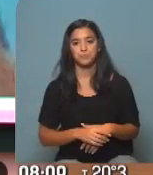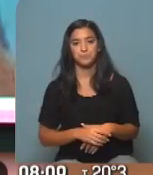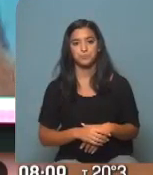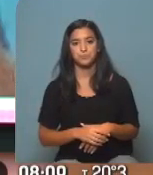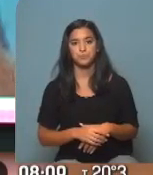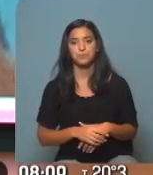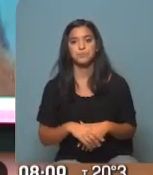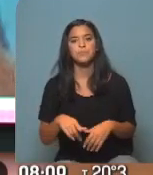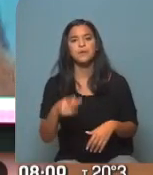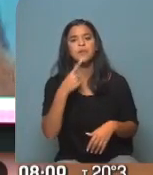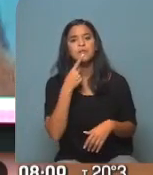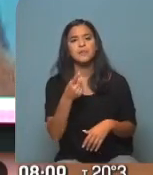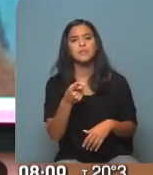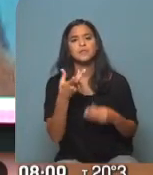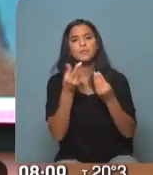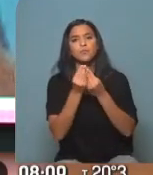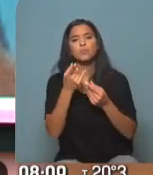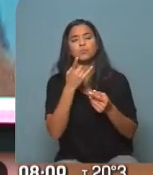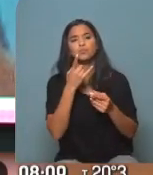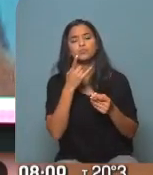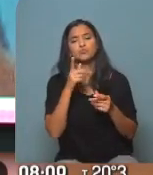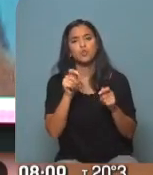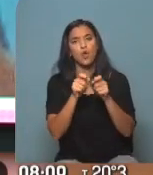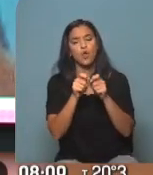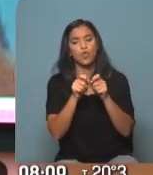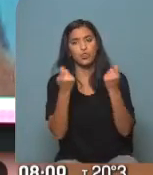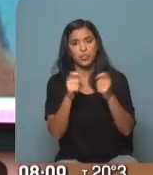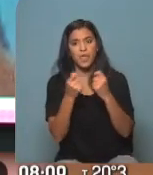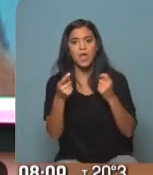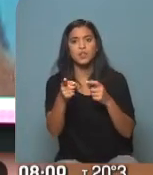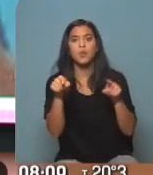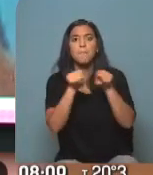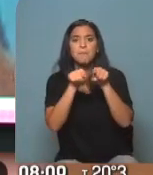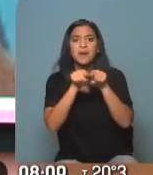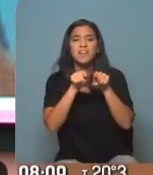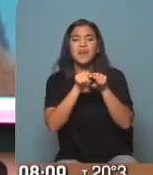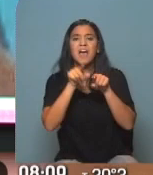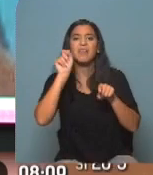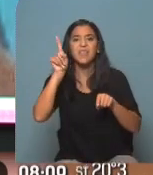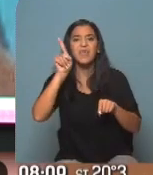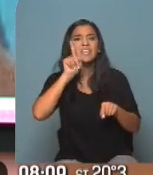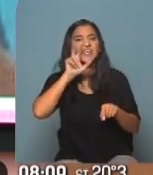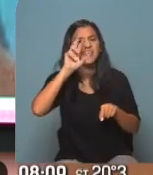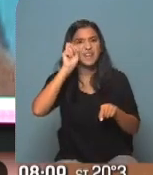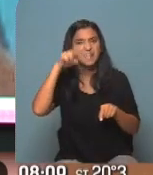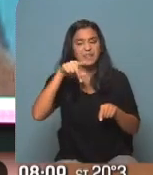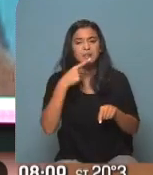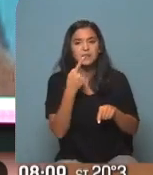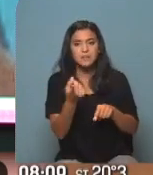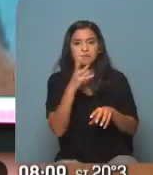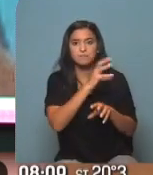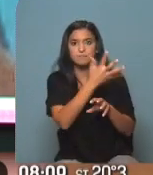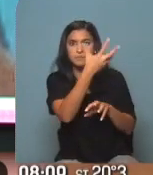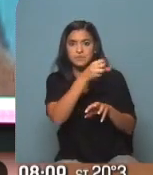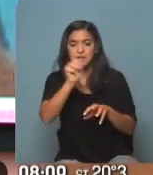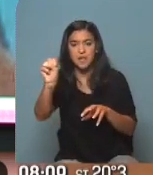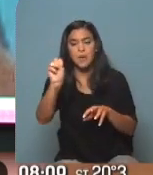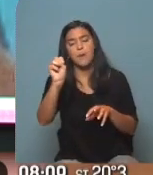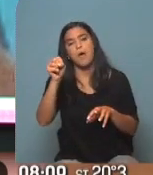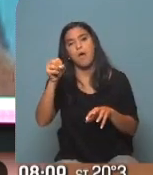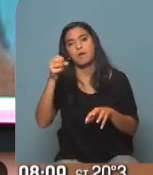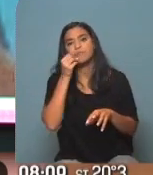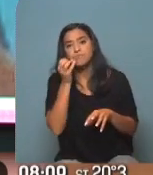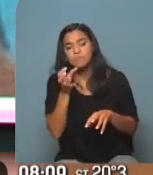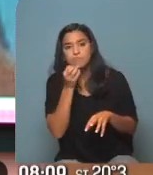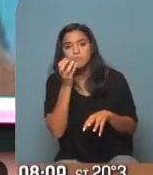Tema lo reflejaban las portadas de varios diarios, tiene que ver con esta pareja de iraníes que acaban de ser trasladados a los tribunales de Comodoro Py.